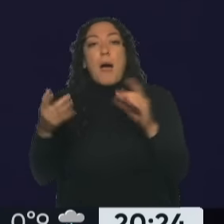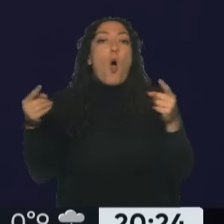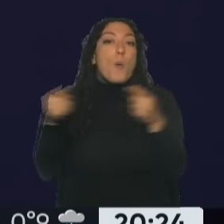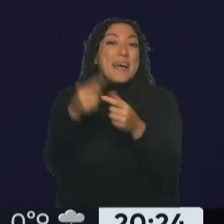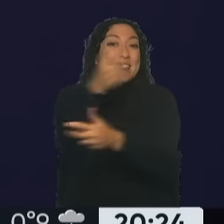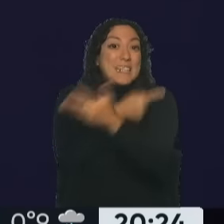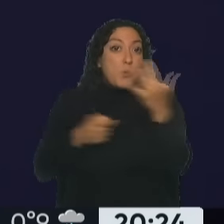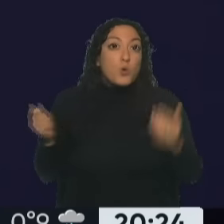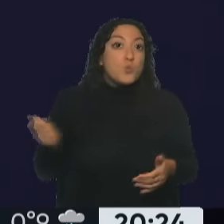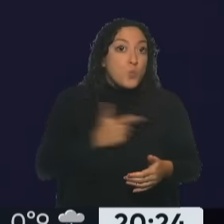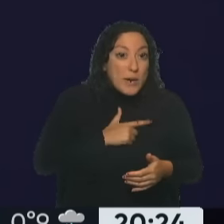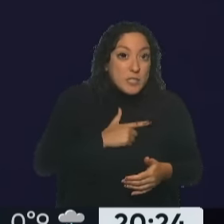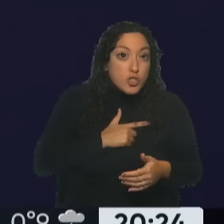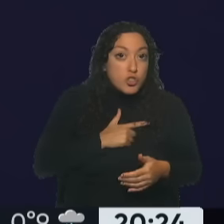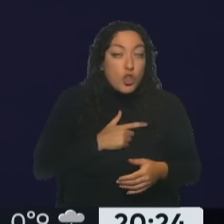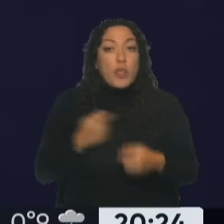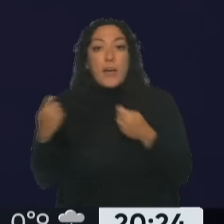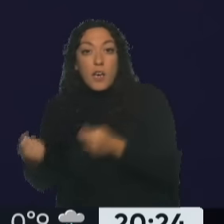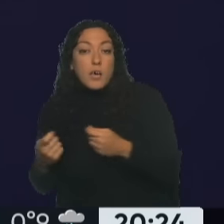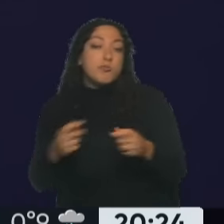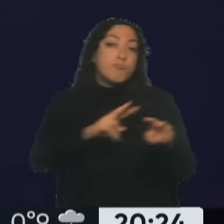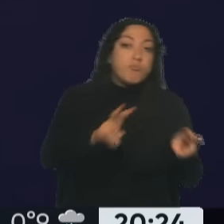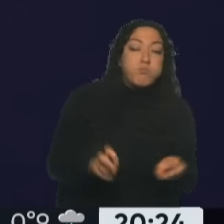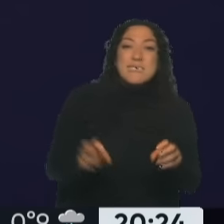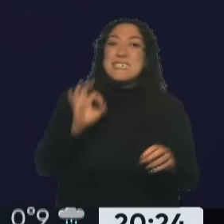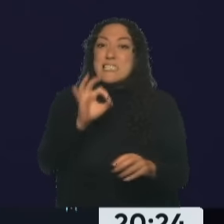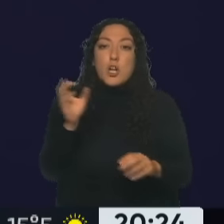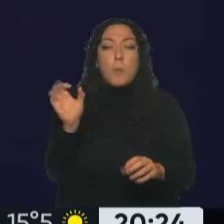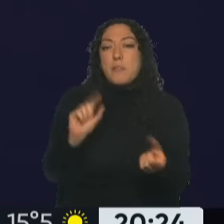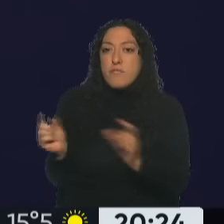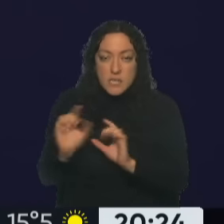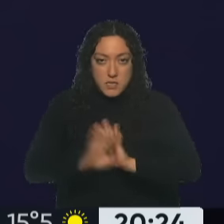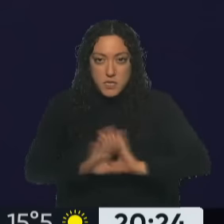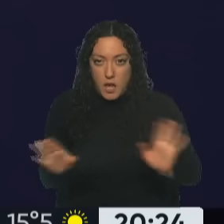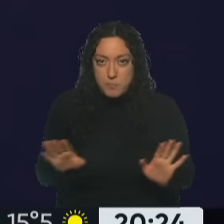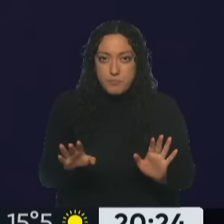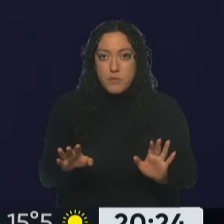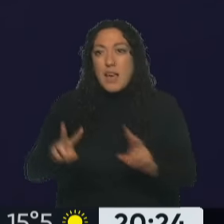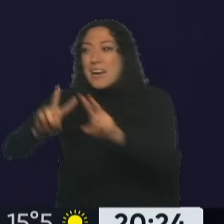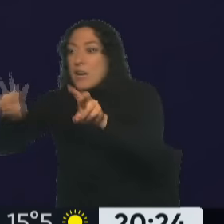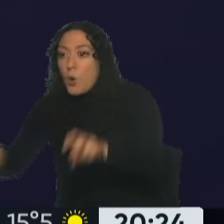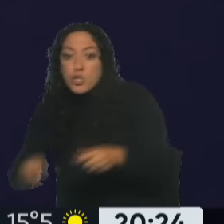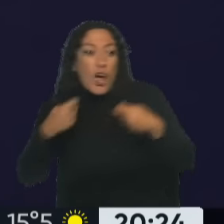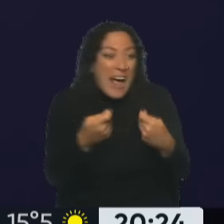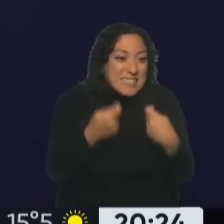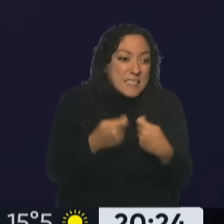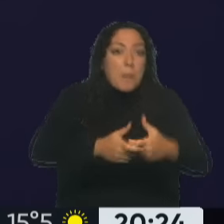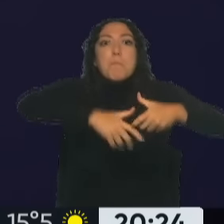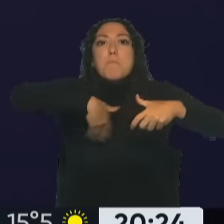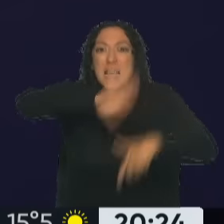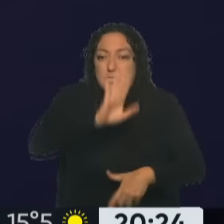concepto de que tenemos que ir a déficit financiero cero sí de que tenemos de que no podemos gastar más de lo que se recauda para que se para que se